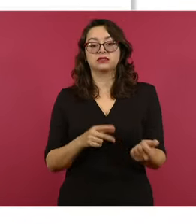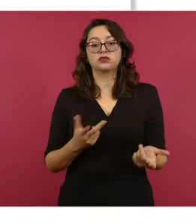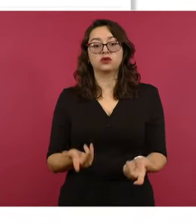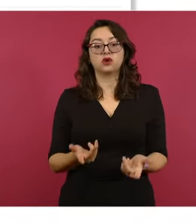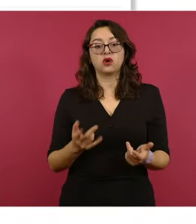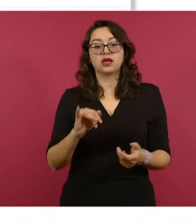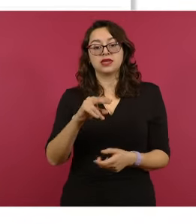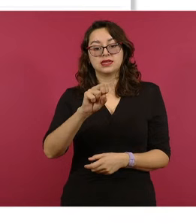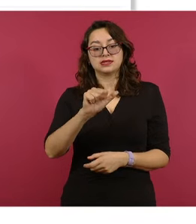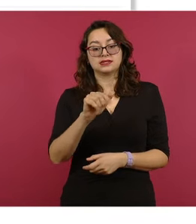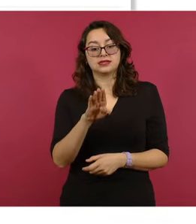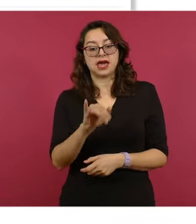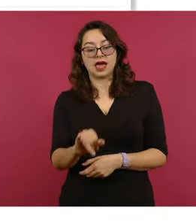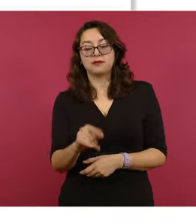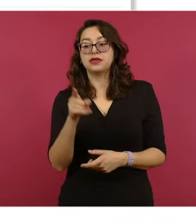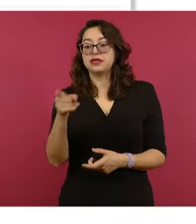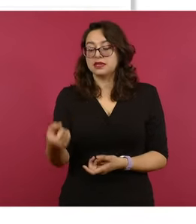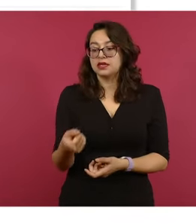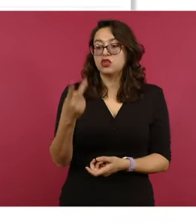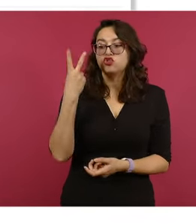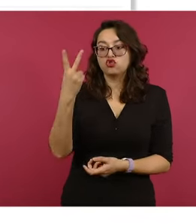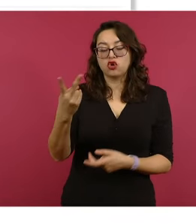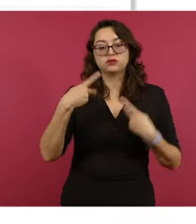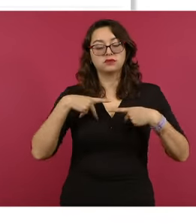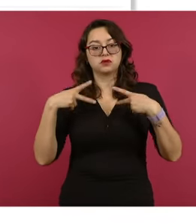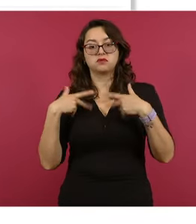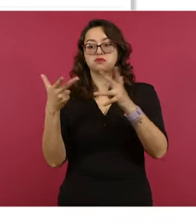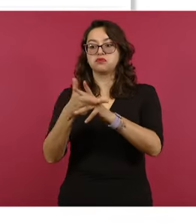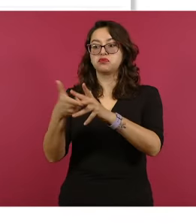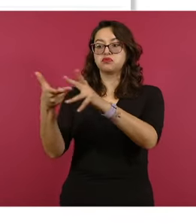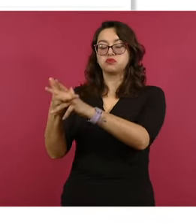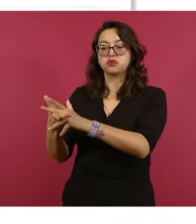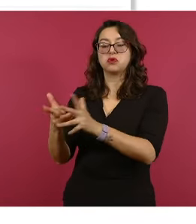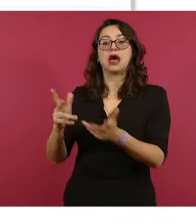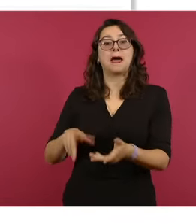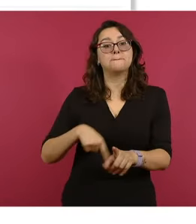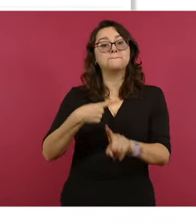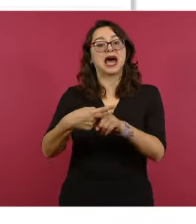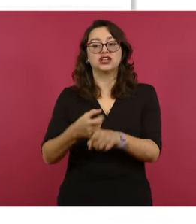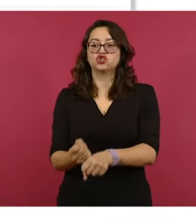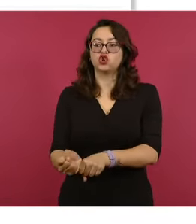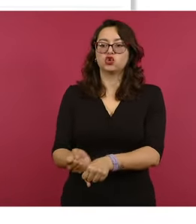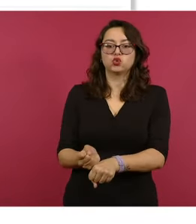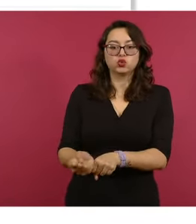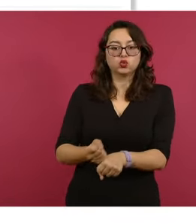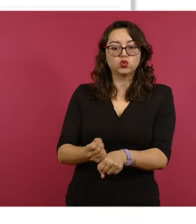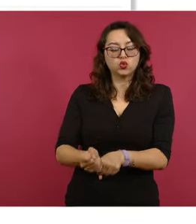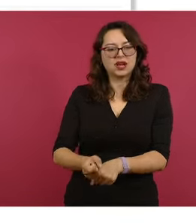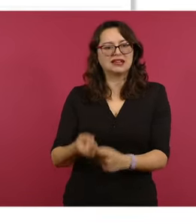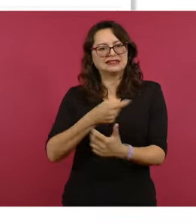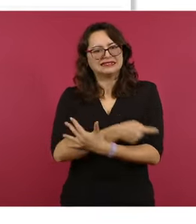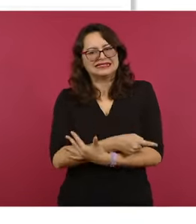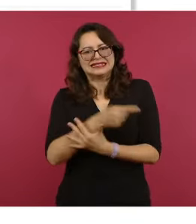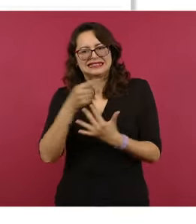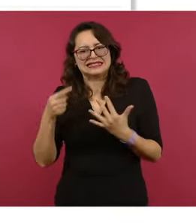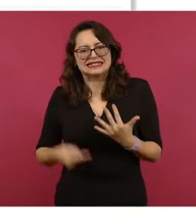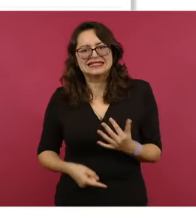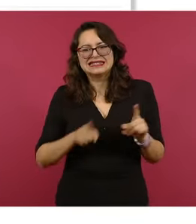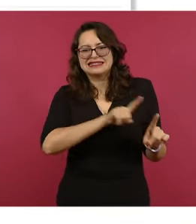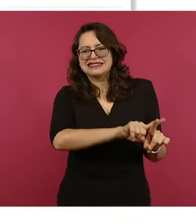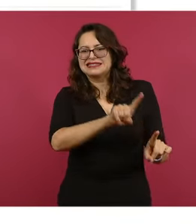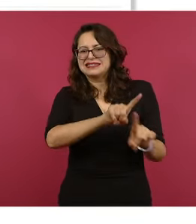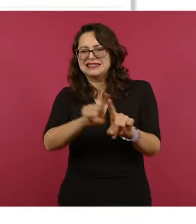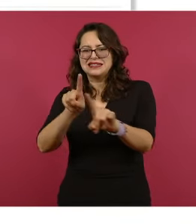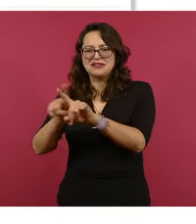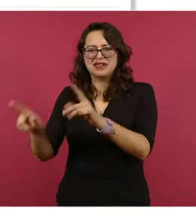Salud Pública, el cual derivó en un supuesto caso de tortura, además de otras irregularidades en